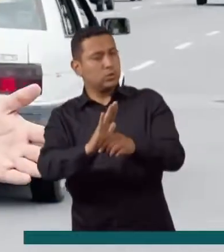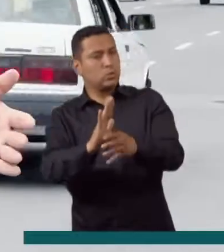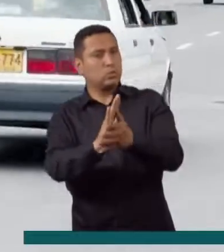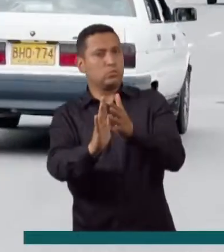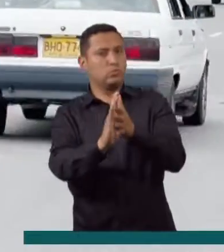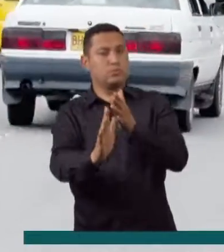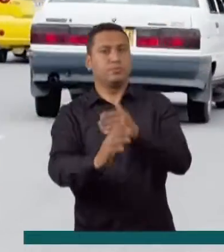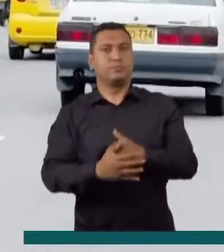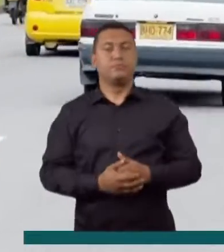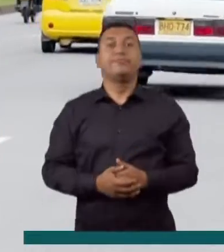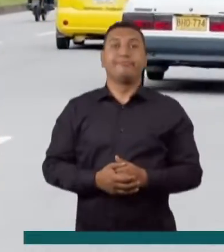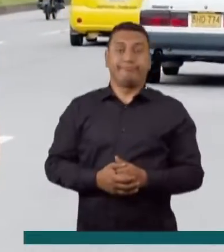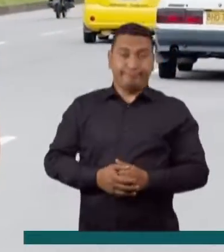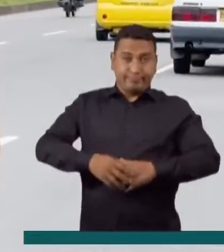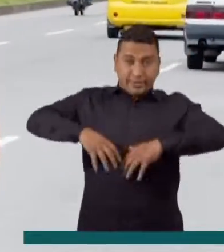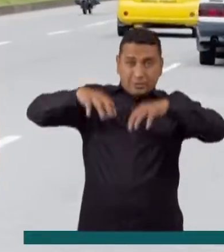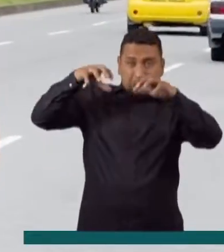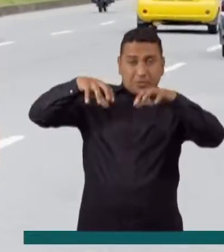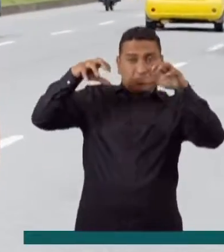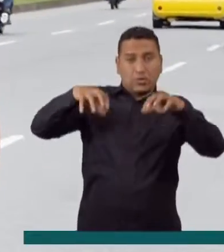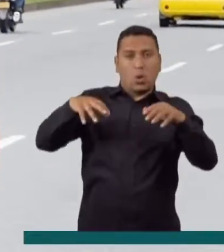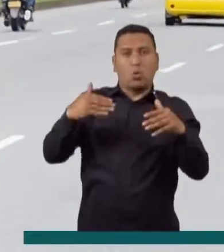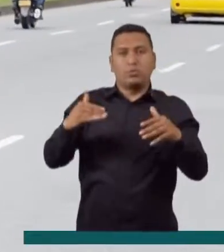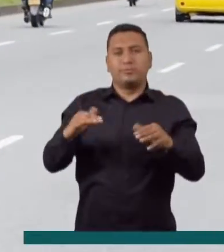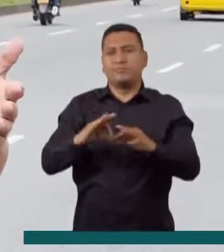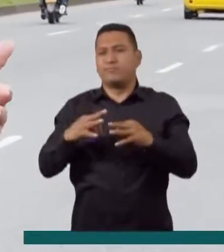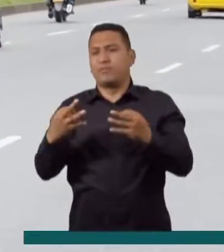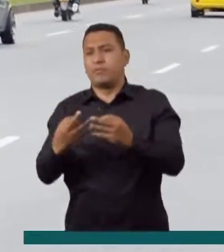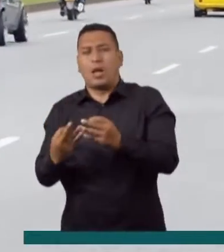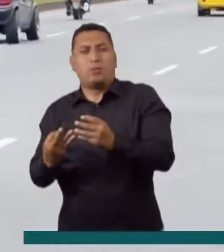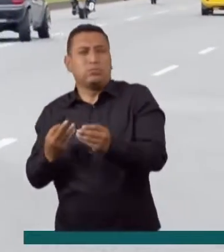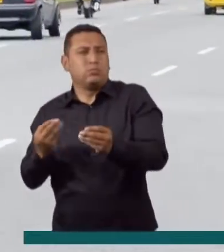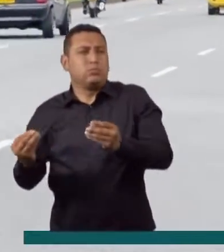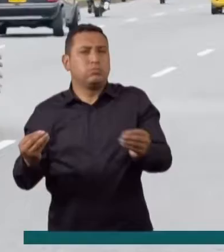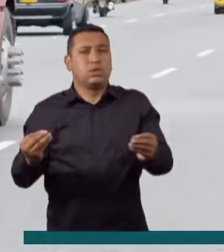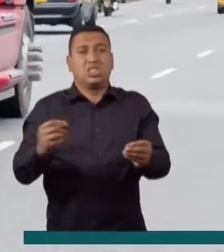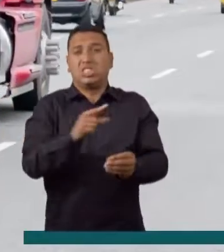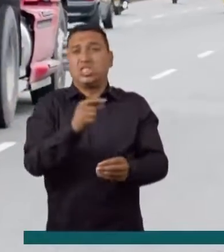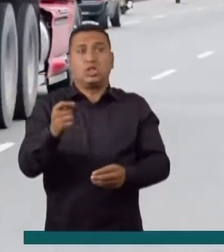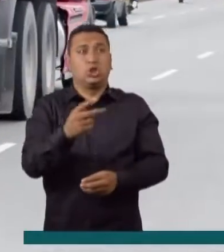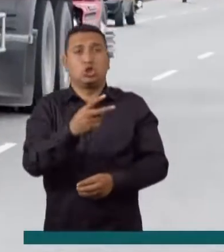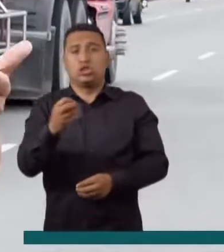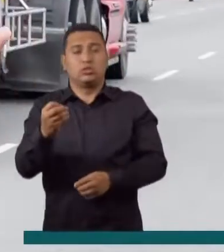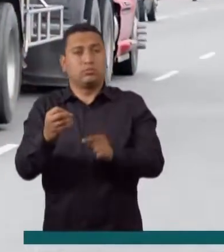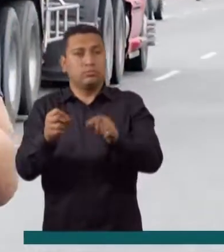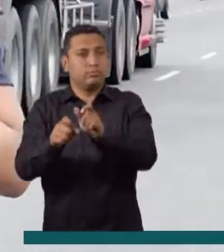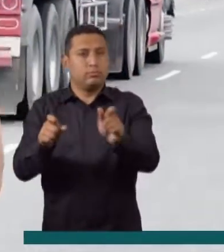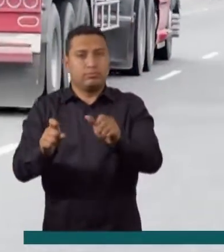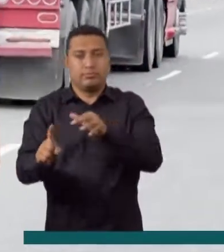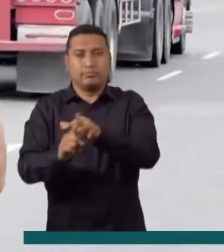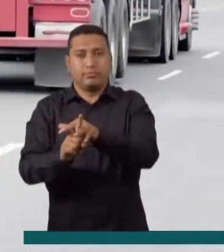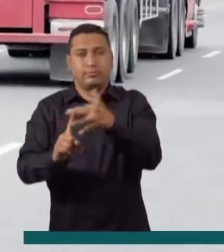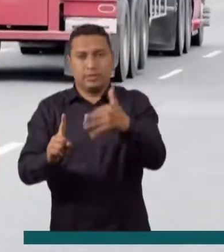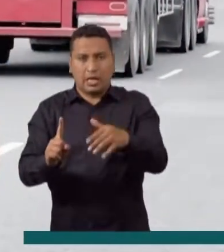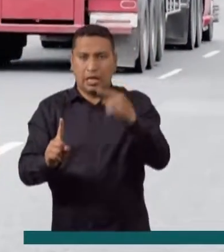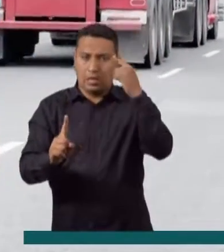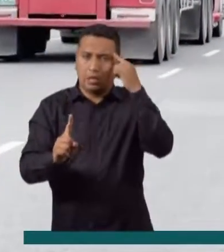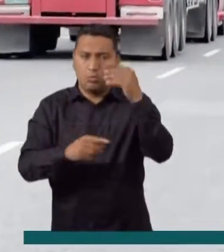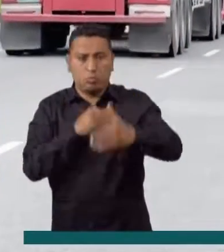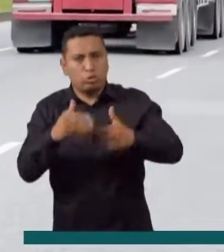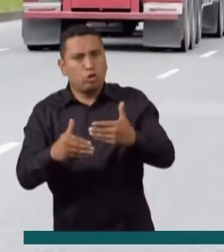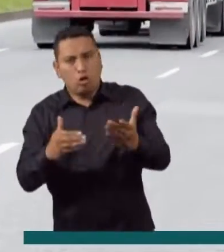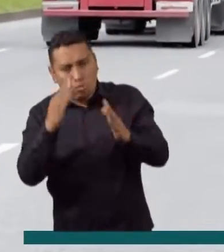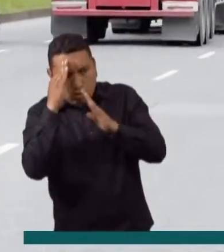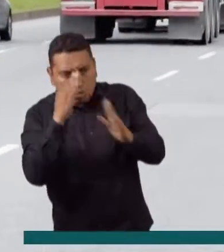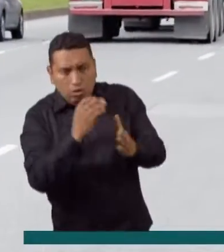La ola invernal por la que atraviesa el departamento del Meta ha dejado cientos de personas damnificadas y con esto se ha activado una ruta de